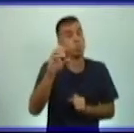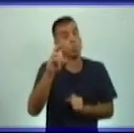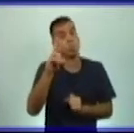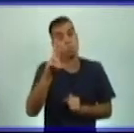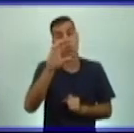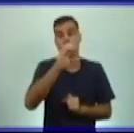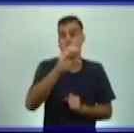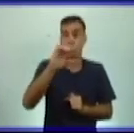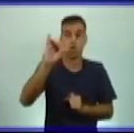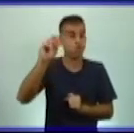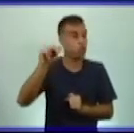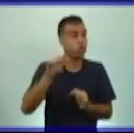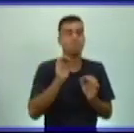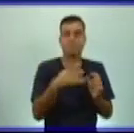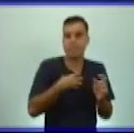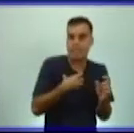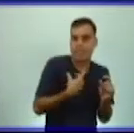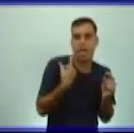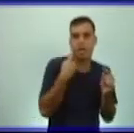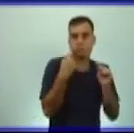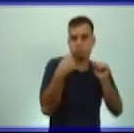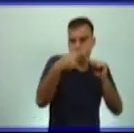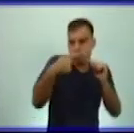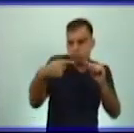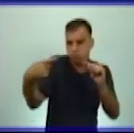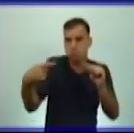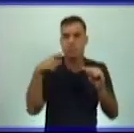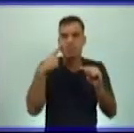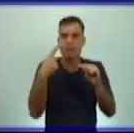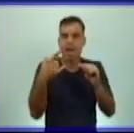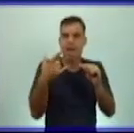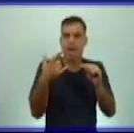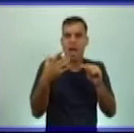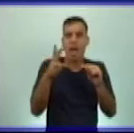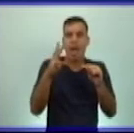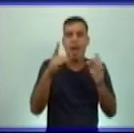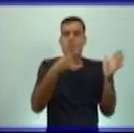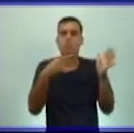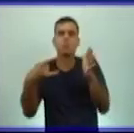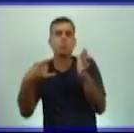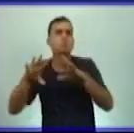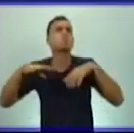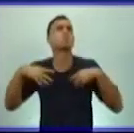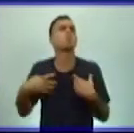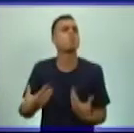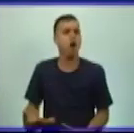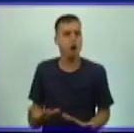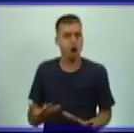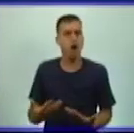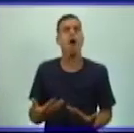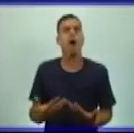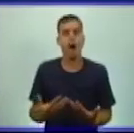usted tendría localizado el polo magnético correspondiente a el comportamiento de un imán que tiene